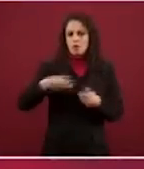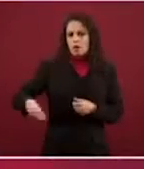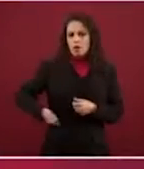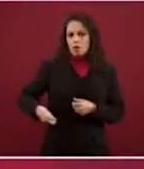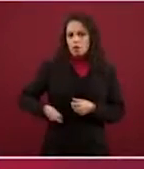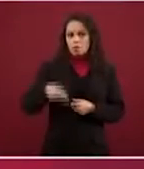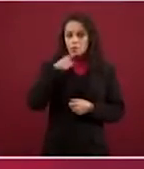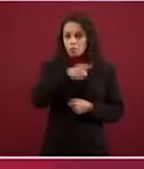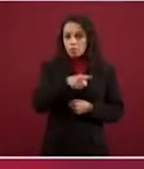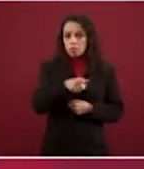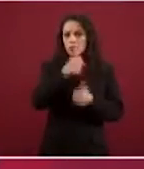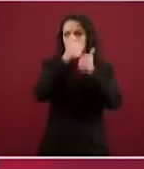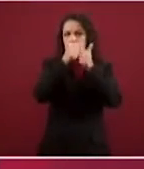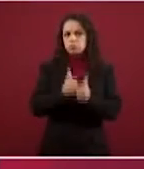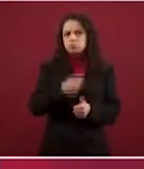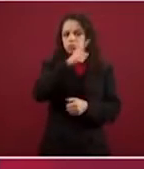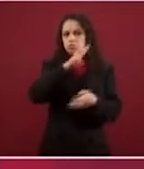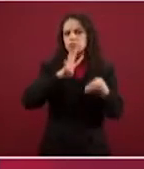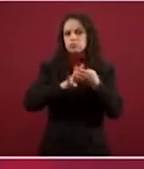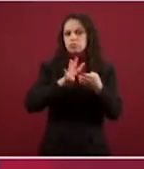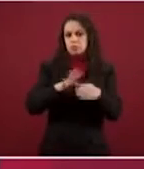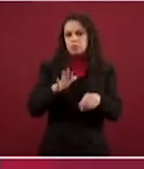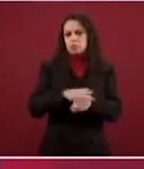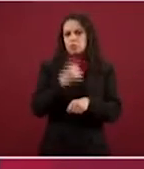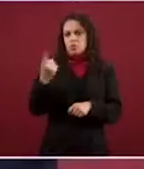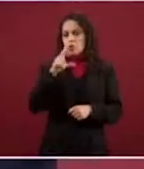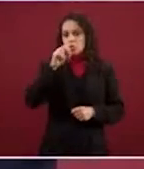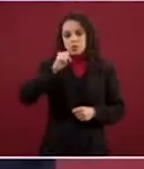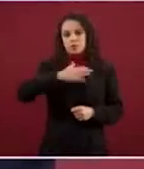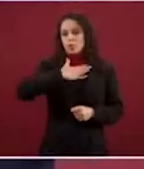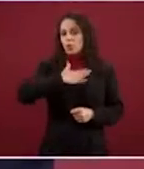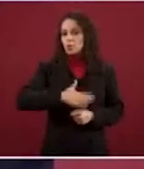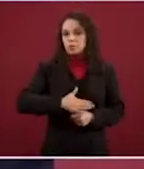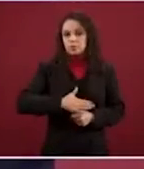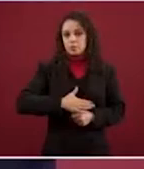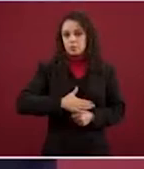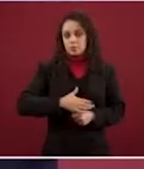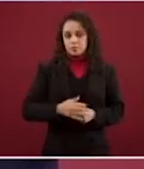en la cárcel de manera injusta,